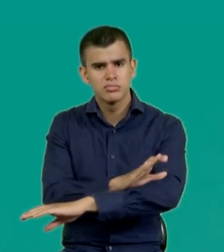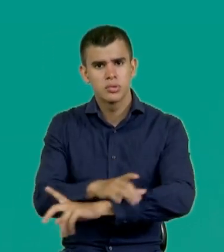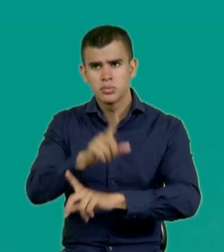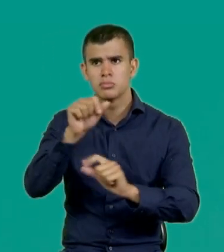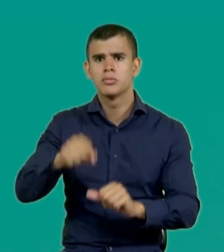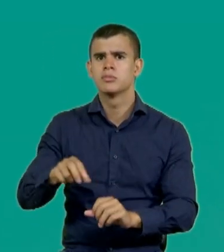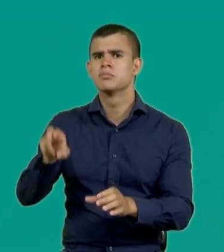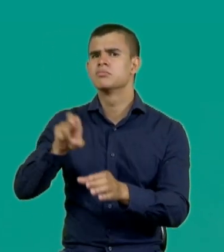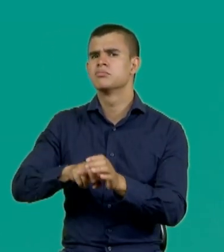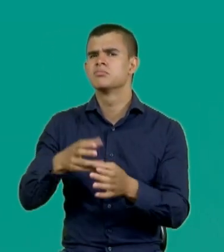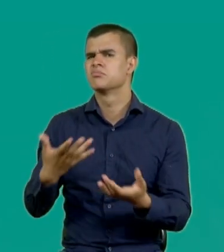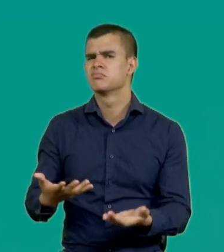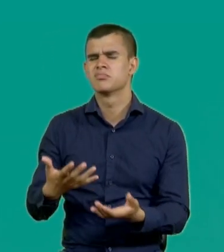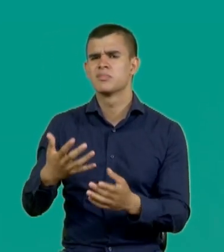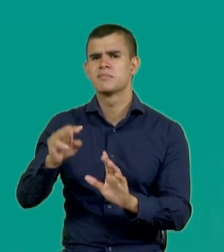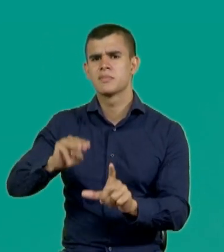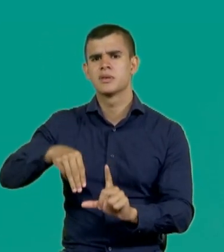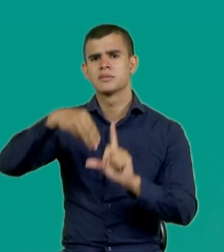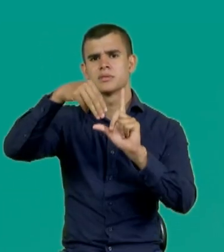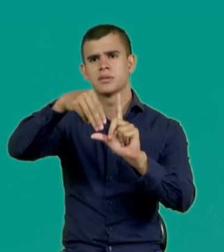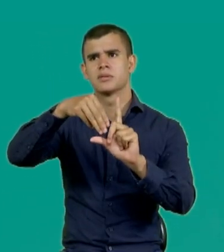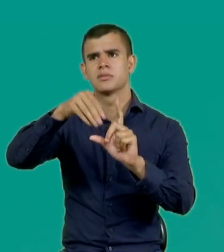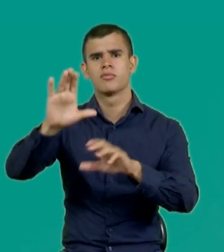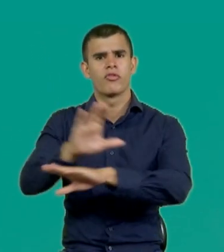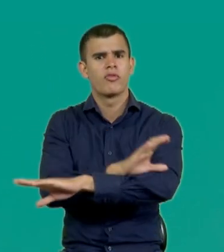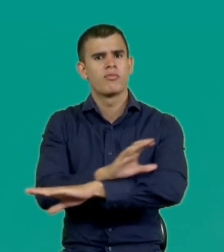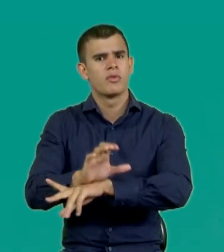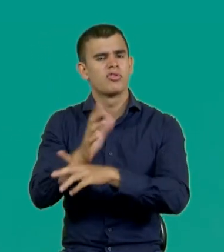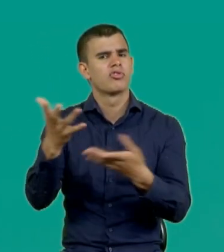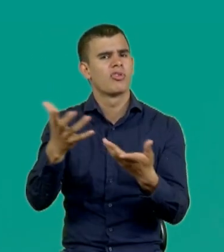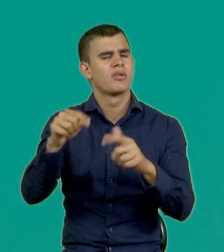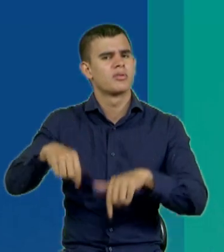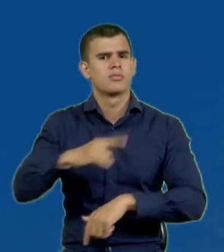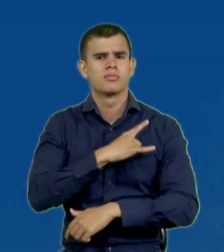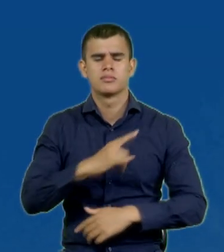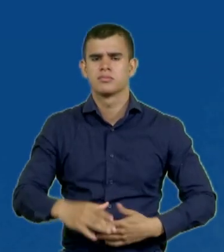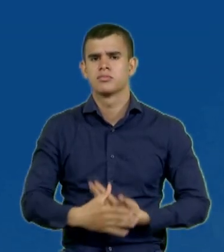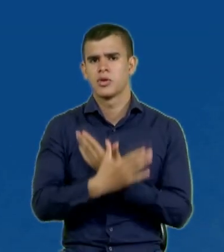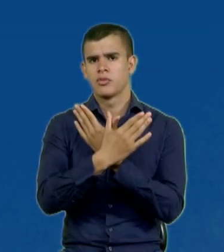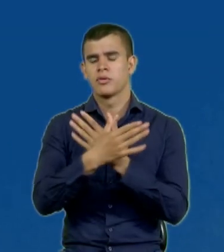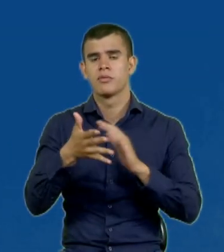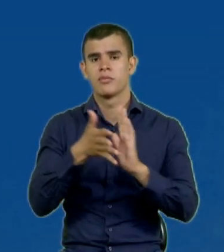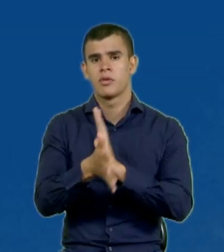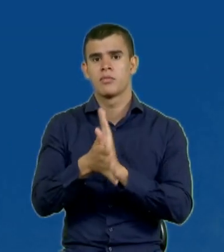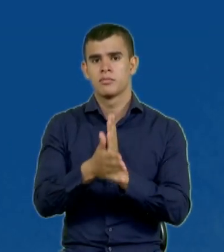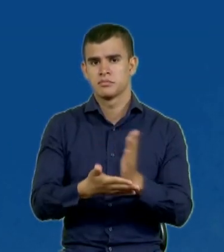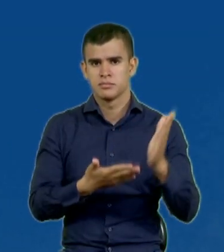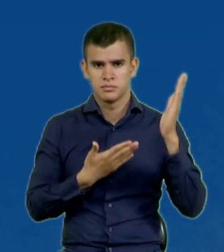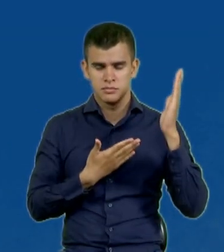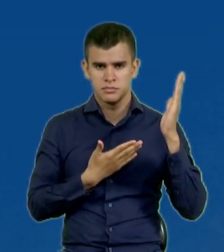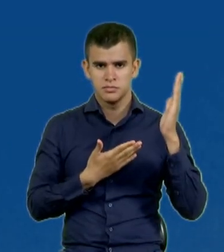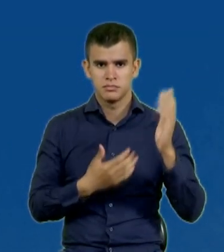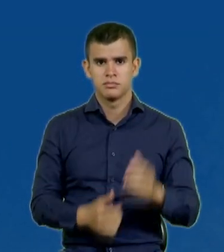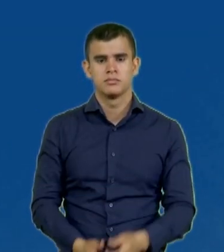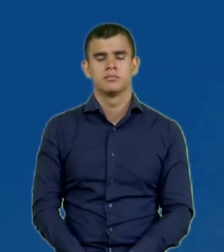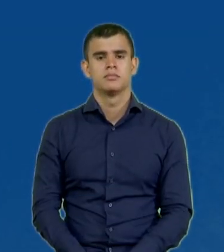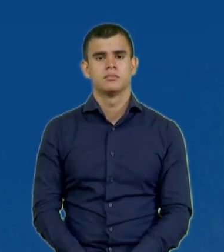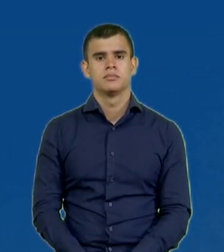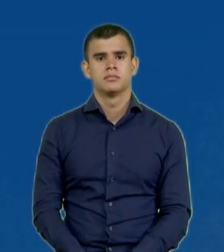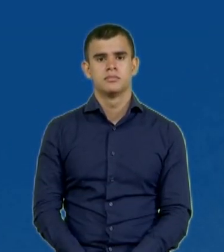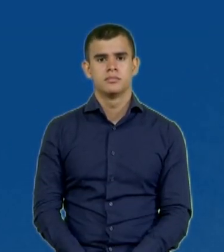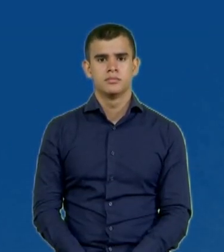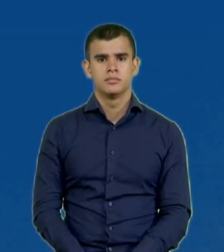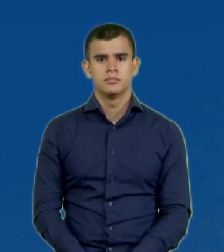tecnologías de la información. Matricúlese en la maestría en informática de la Universidad Santiago de Cali. Informes, PBX 518-3000,